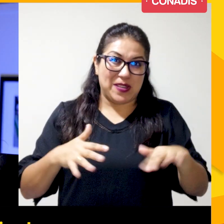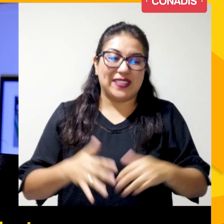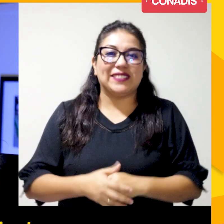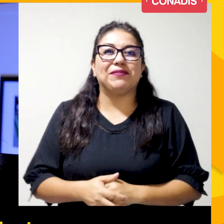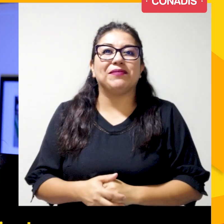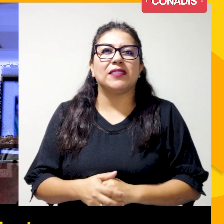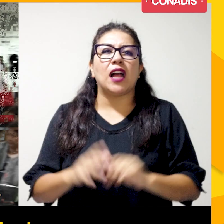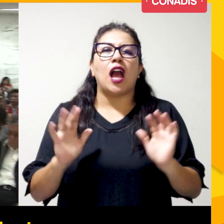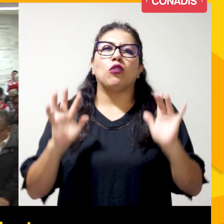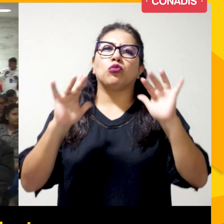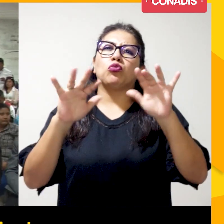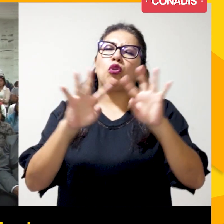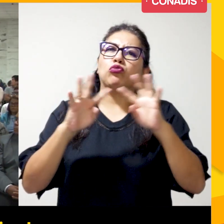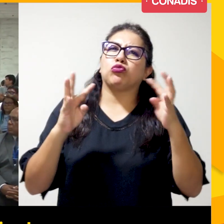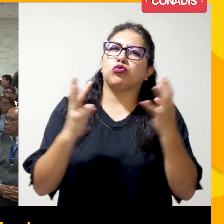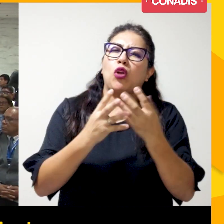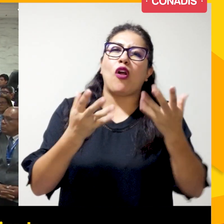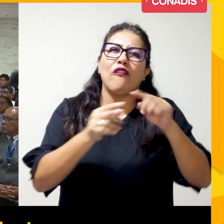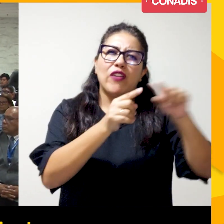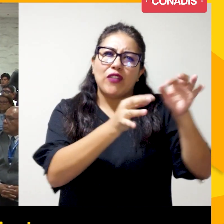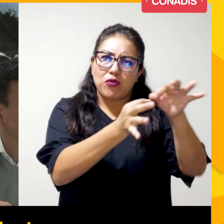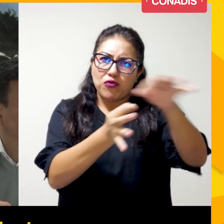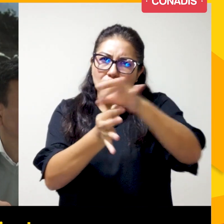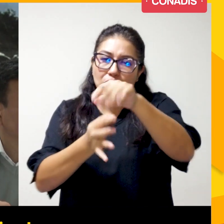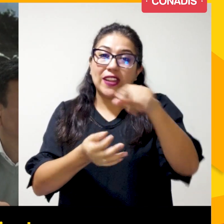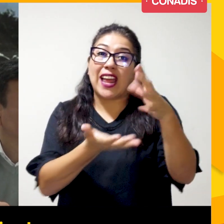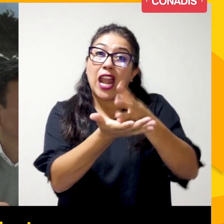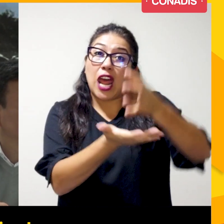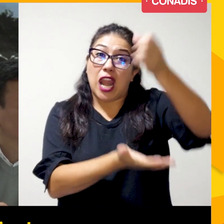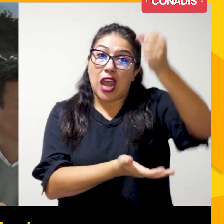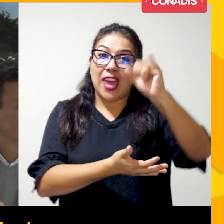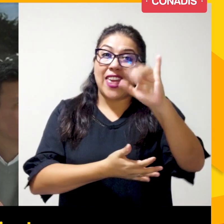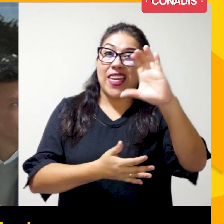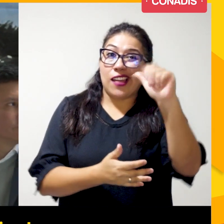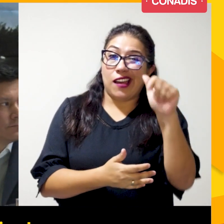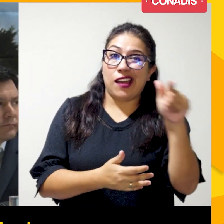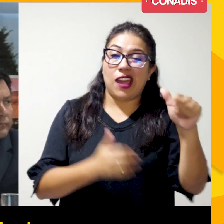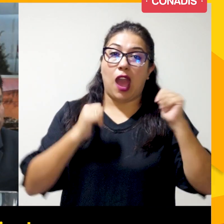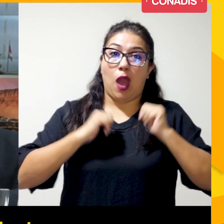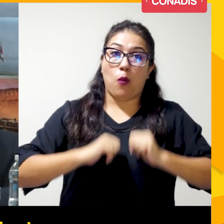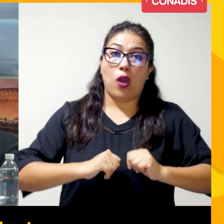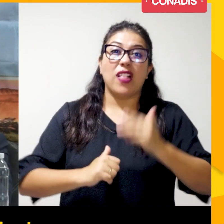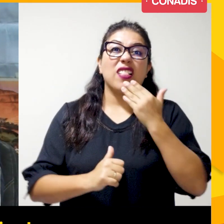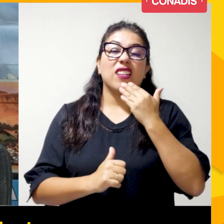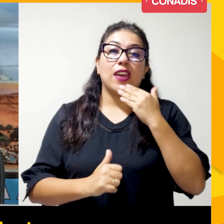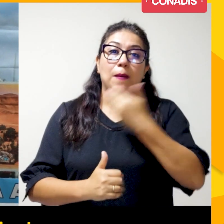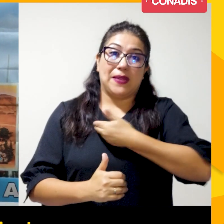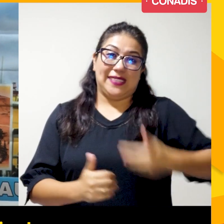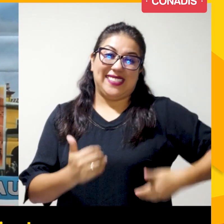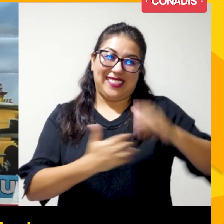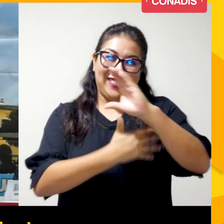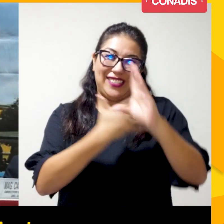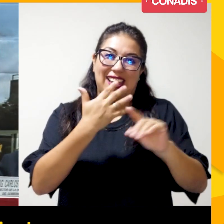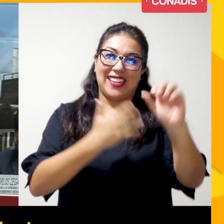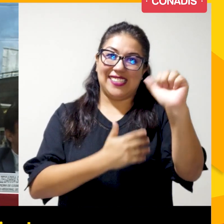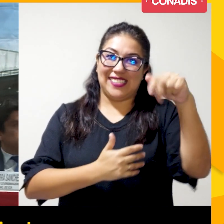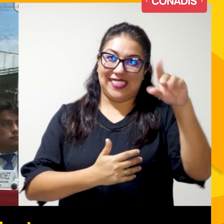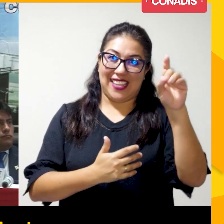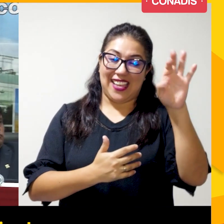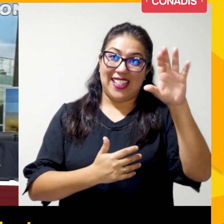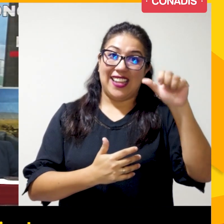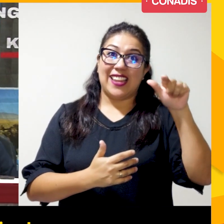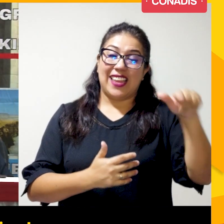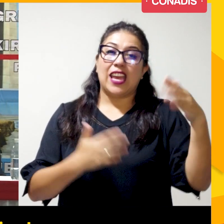Audiencia descentralizada. Desde la región Ica, la presidenta del CONADIS, abogada Sandra Piro, participó en la octava audiencia